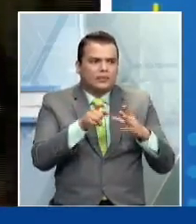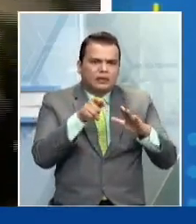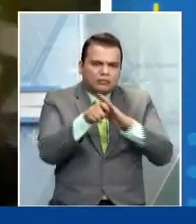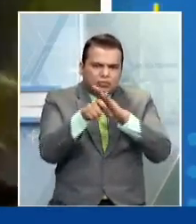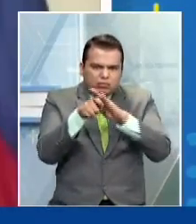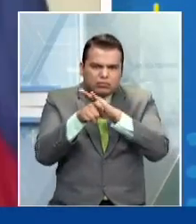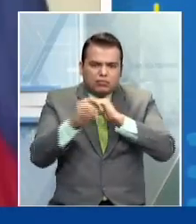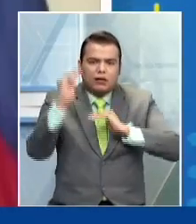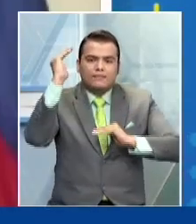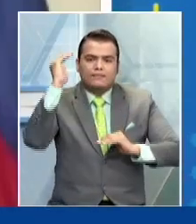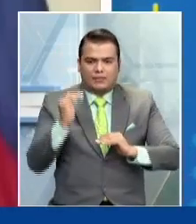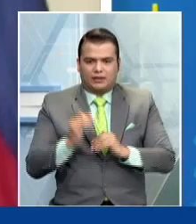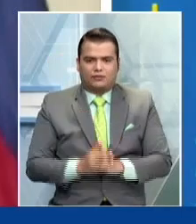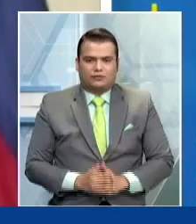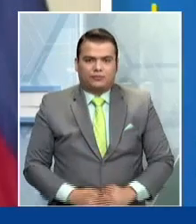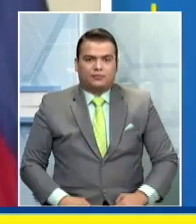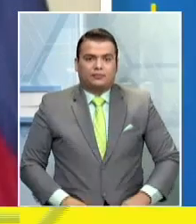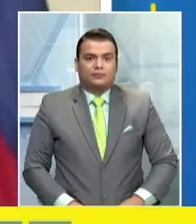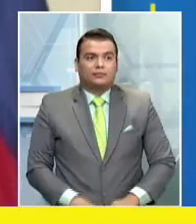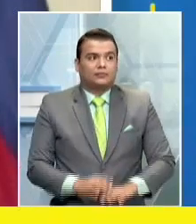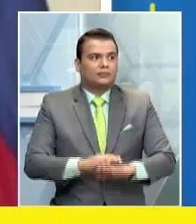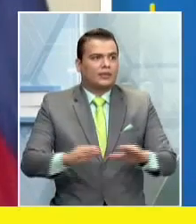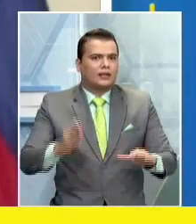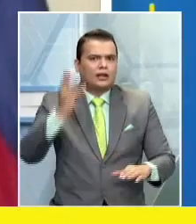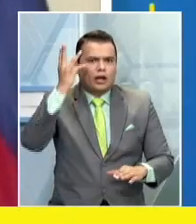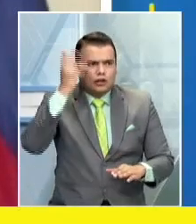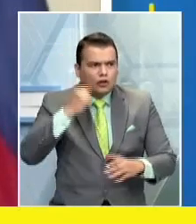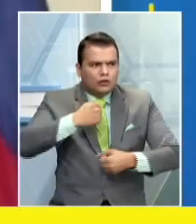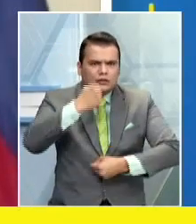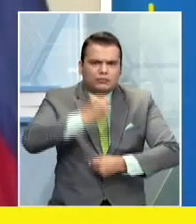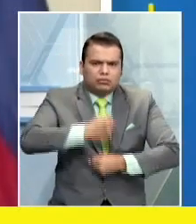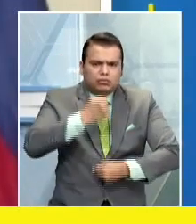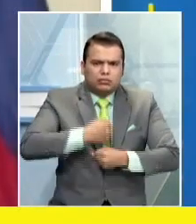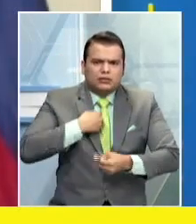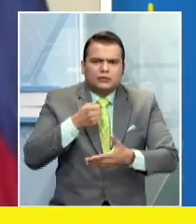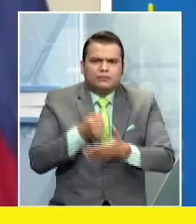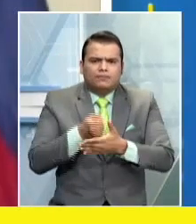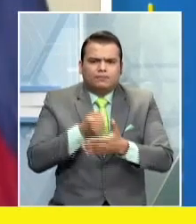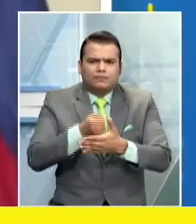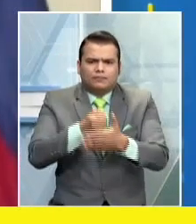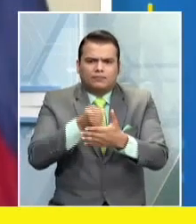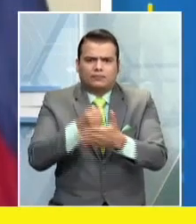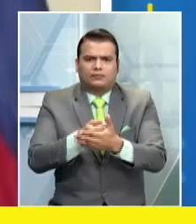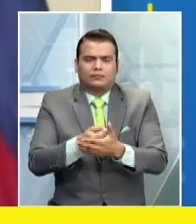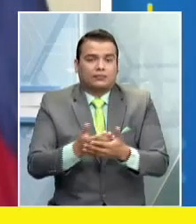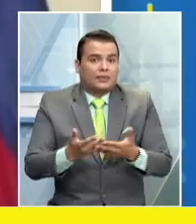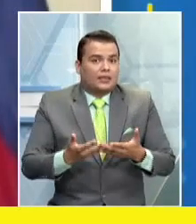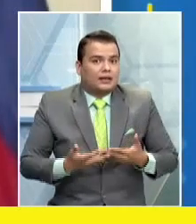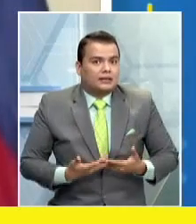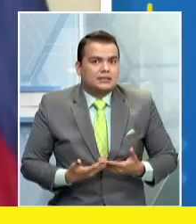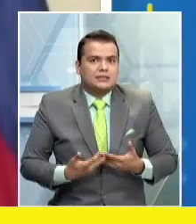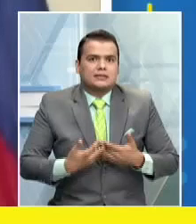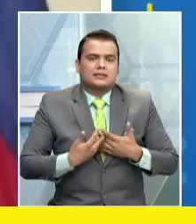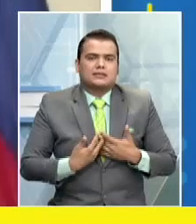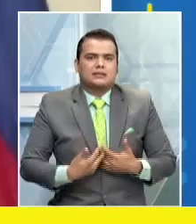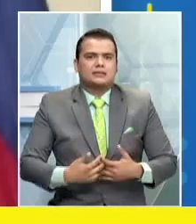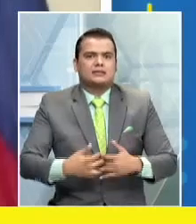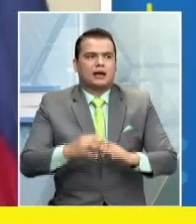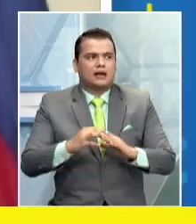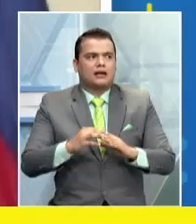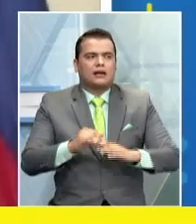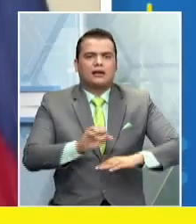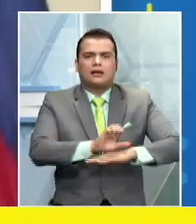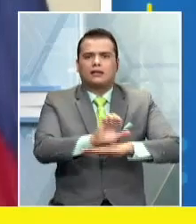homicidios. Es una constante, permanente, que estamos trabajando de manera interinstitucional y que estamos articulando con las